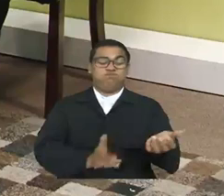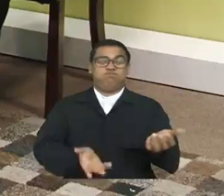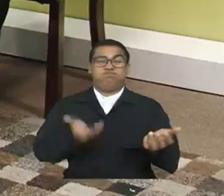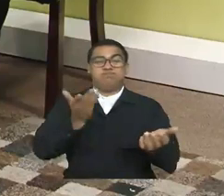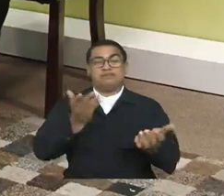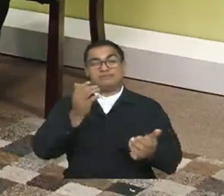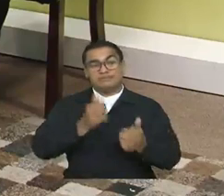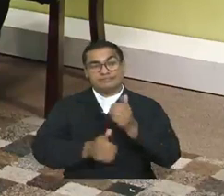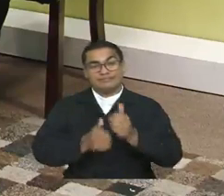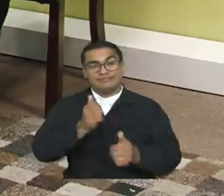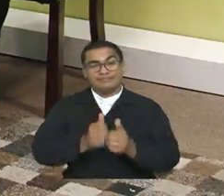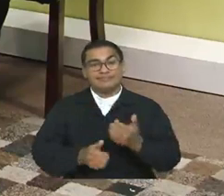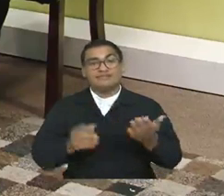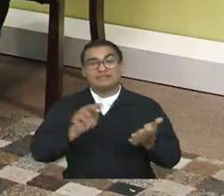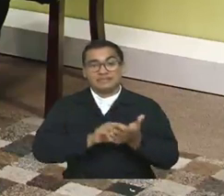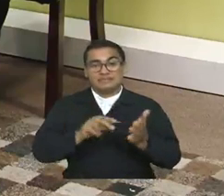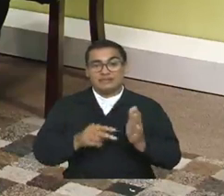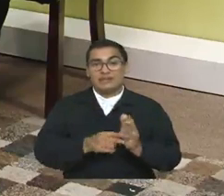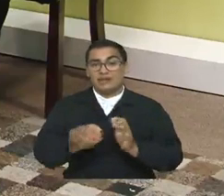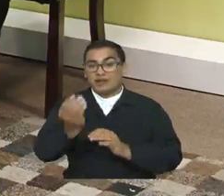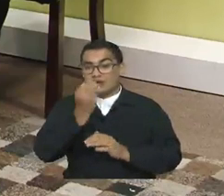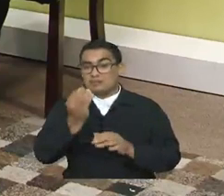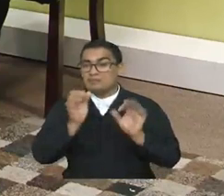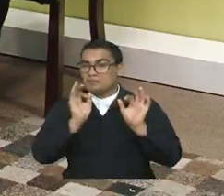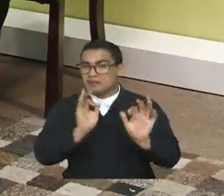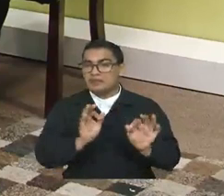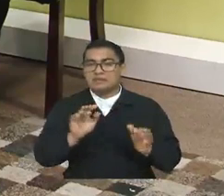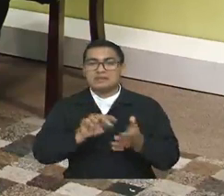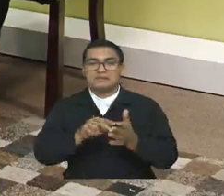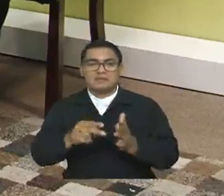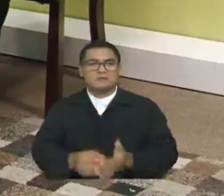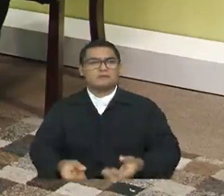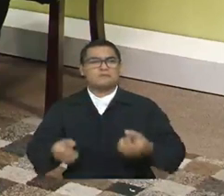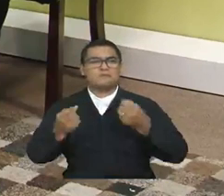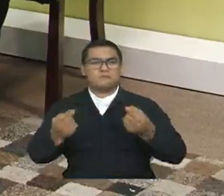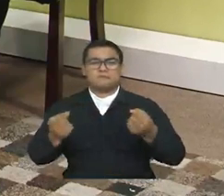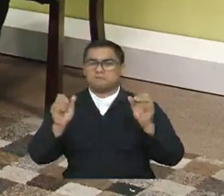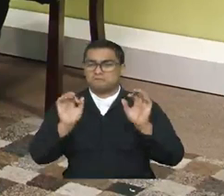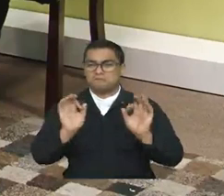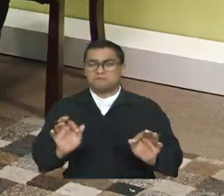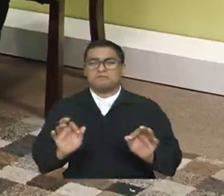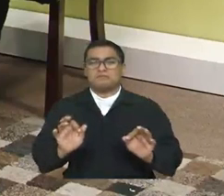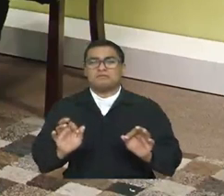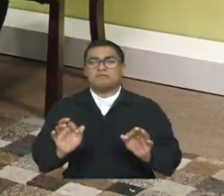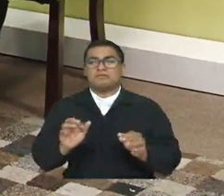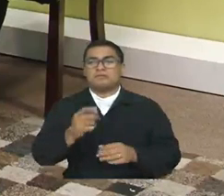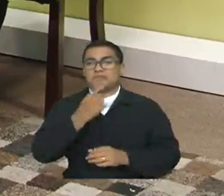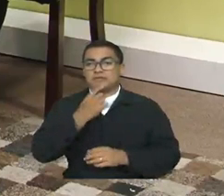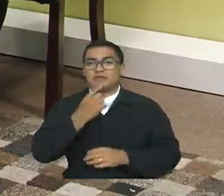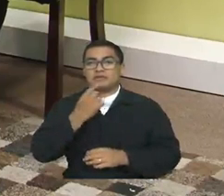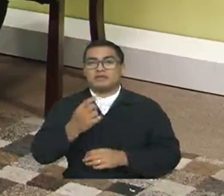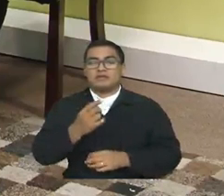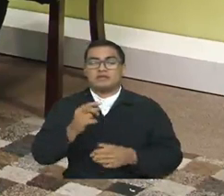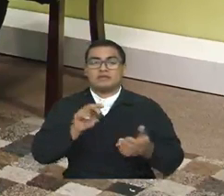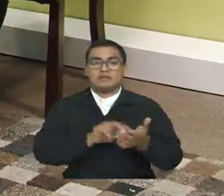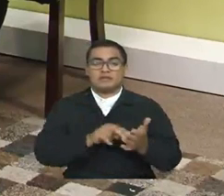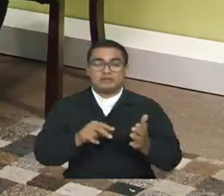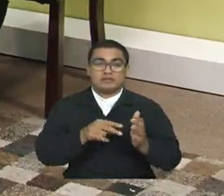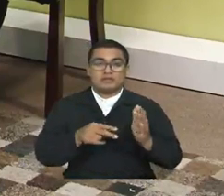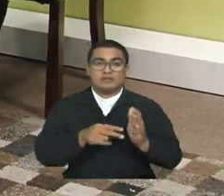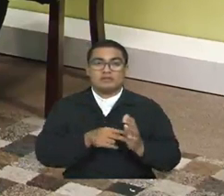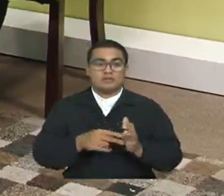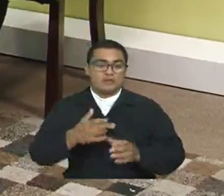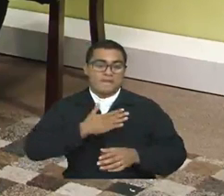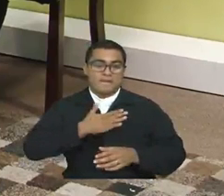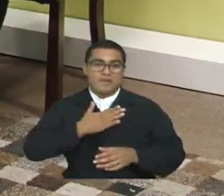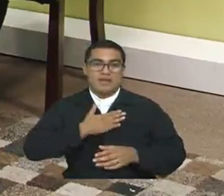porque estoy alimentándome bien, porque tengo el ejercicio físico. Y si lo acompaño como... No, es que esto no es de acompañar. Si yo me